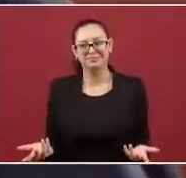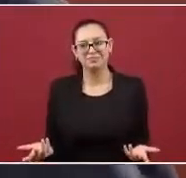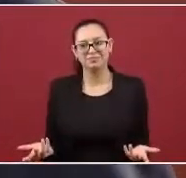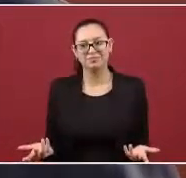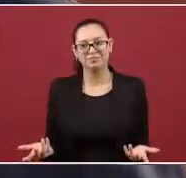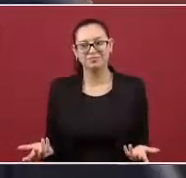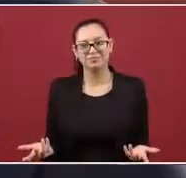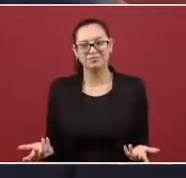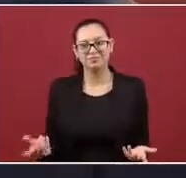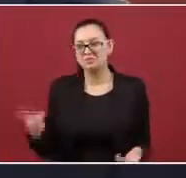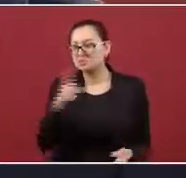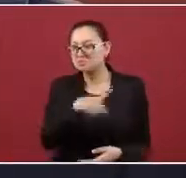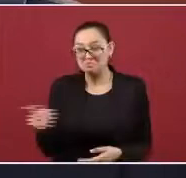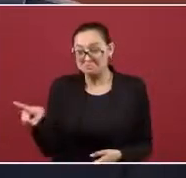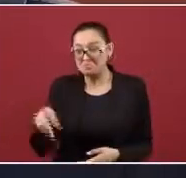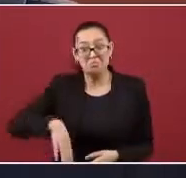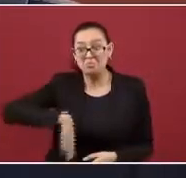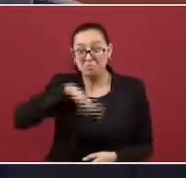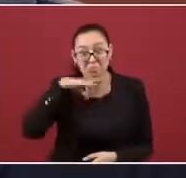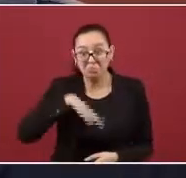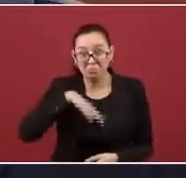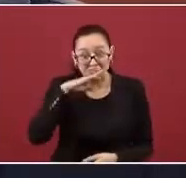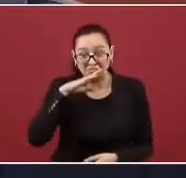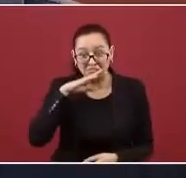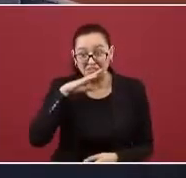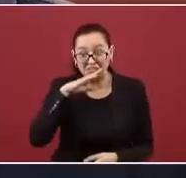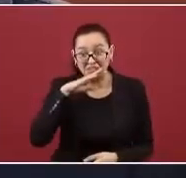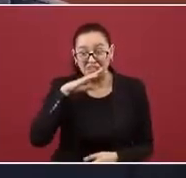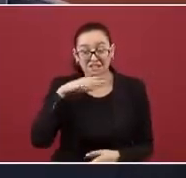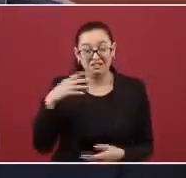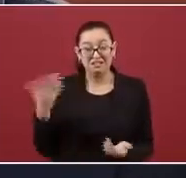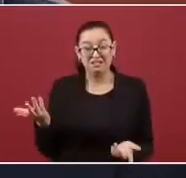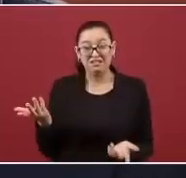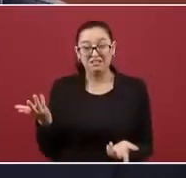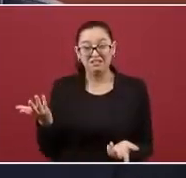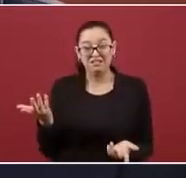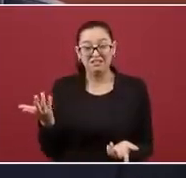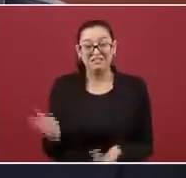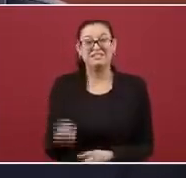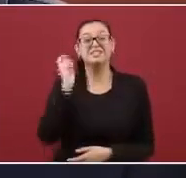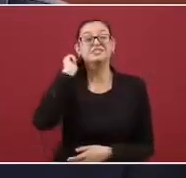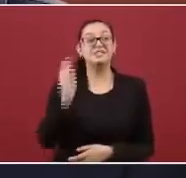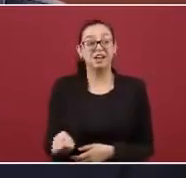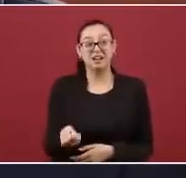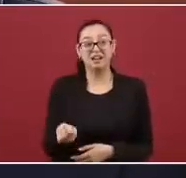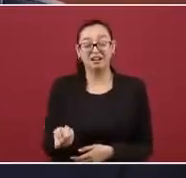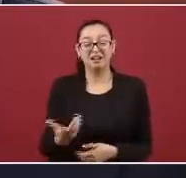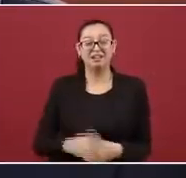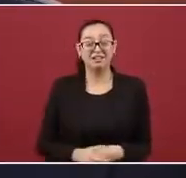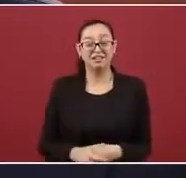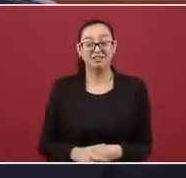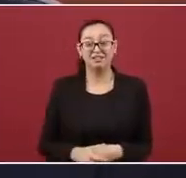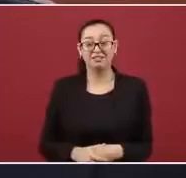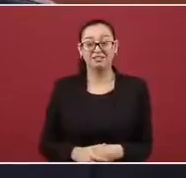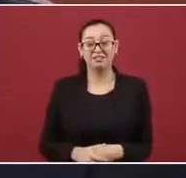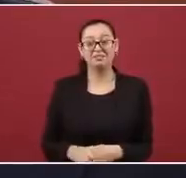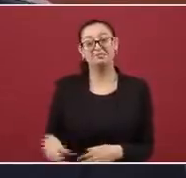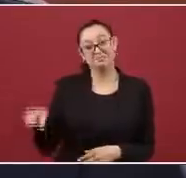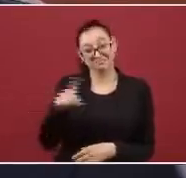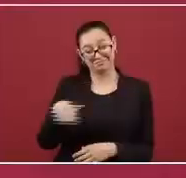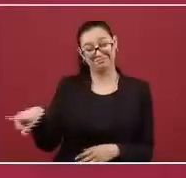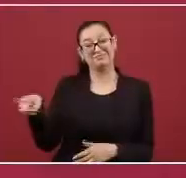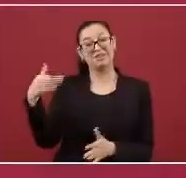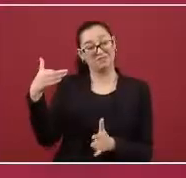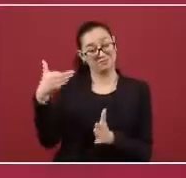si no se advierten, sí, quiere decir de que nos hace falta